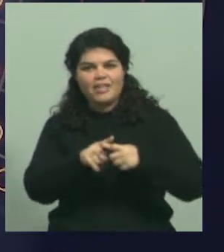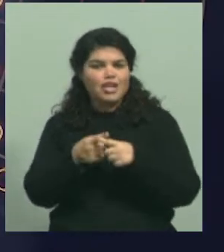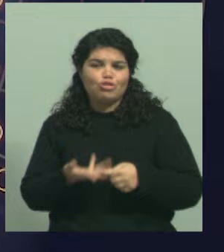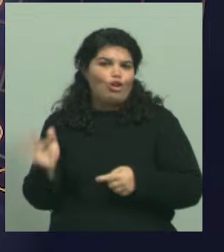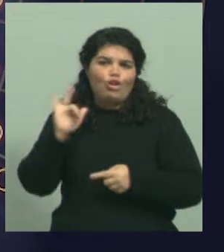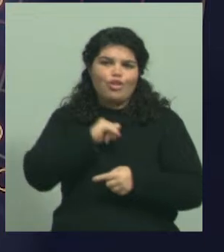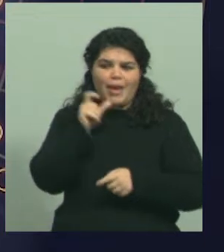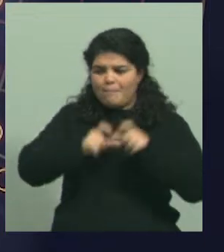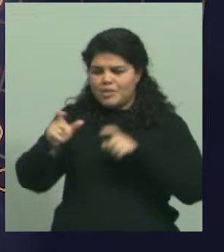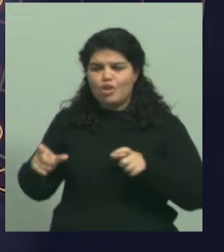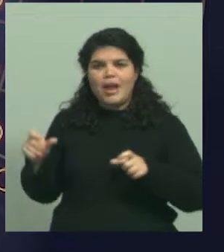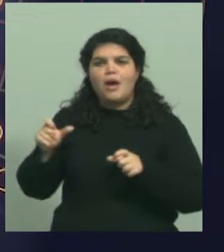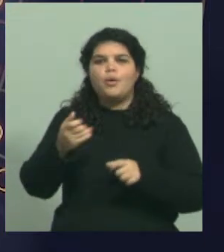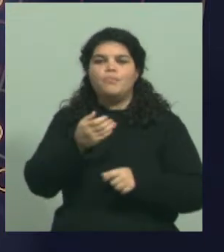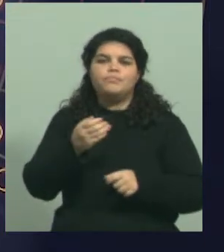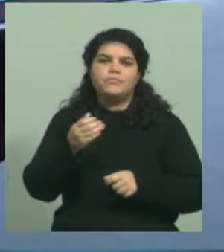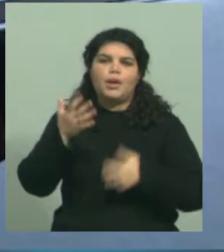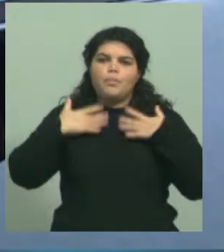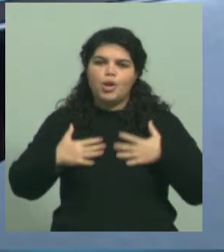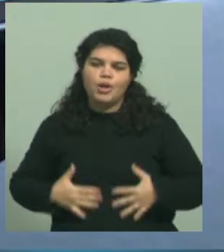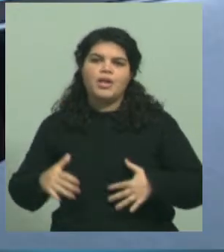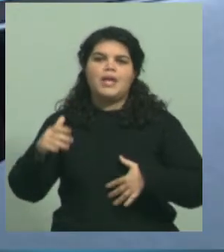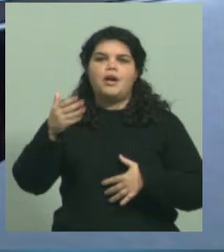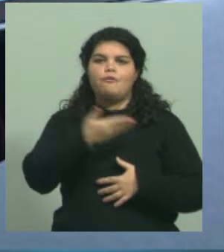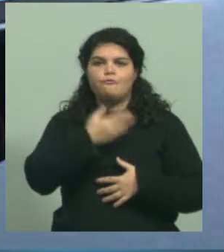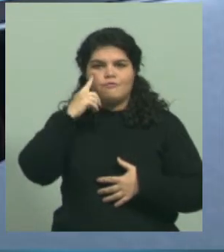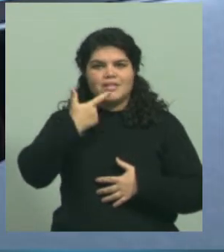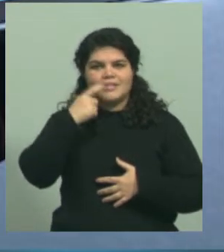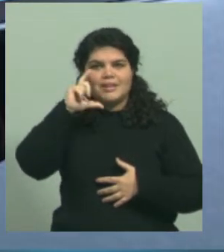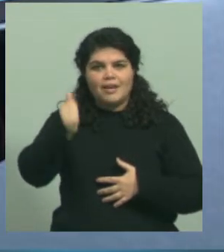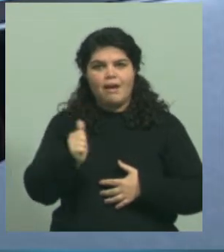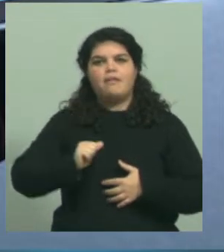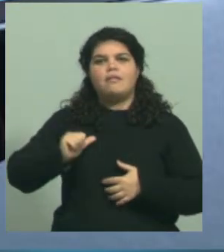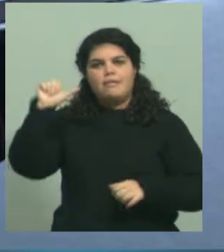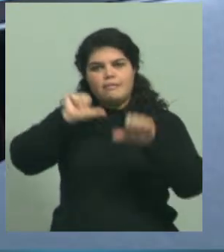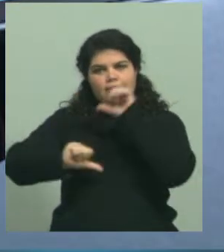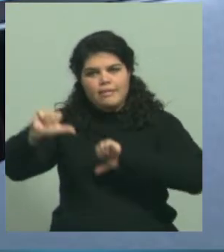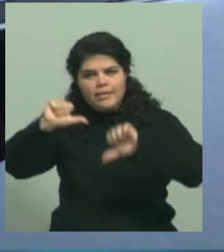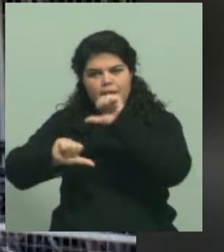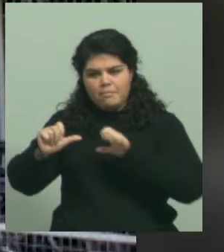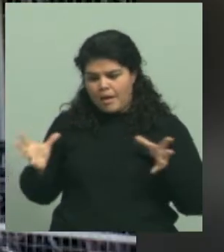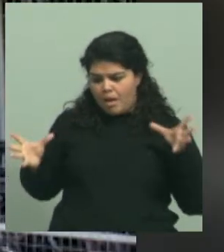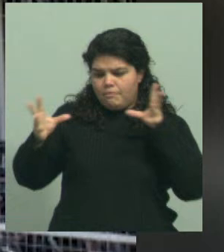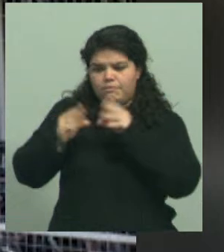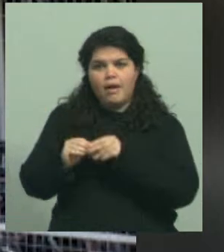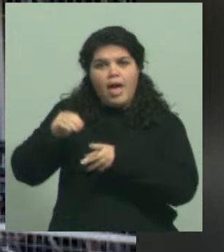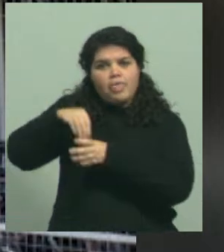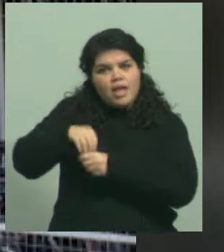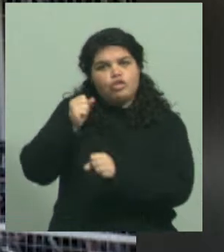no sé, gente que trabaja en biología, en física, en química, cómo algunos avances pueden